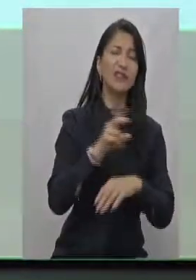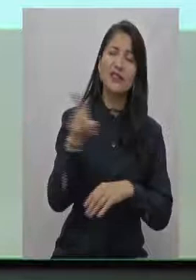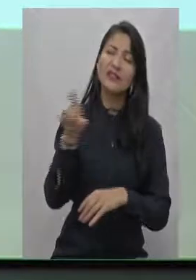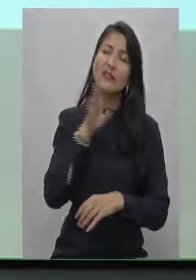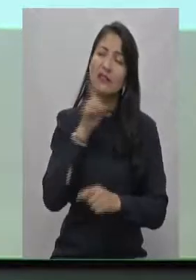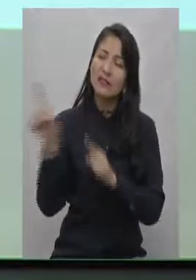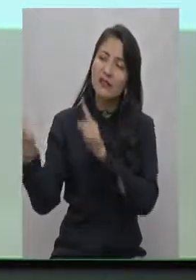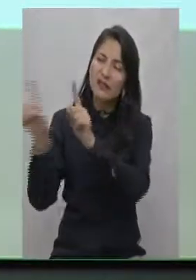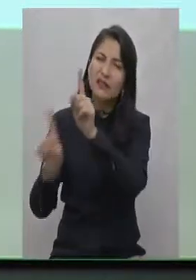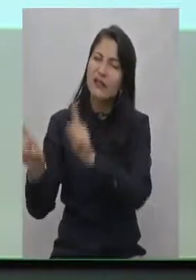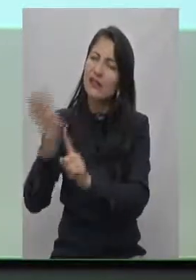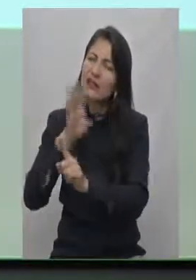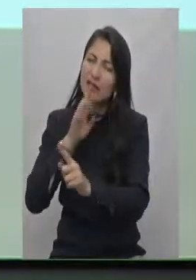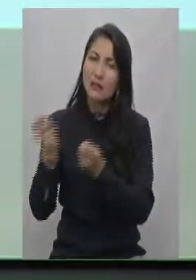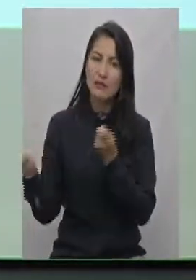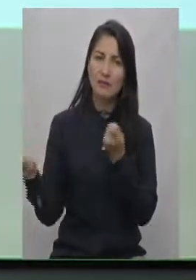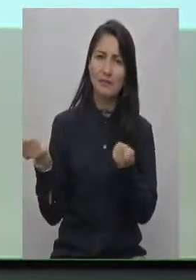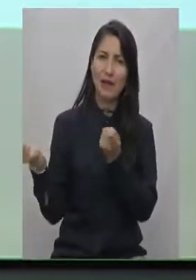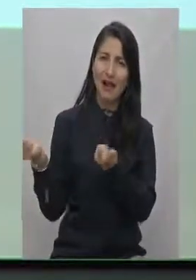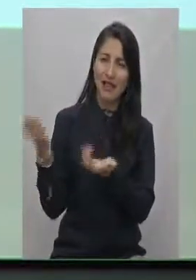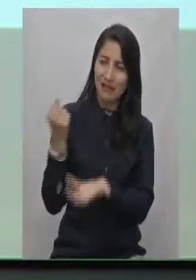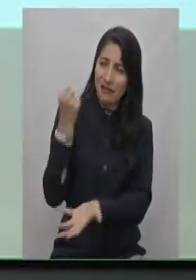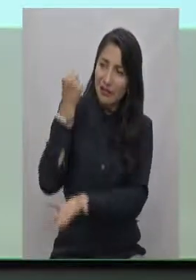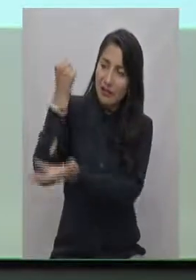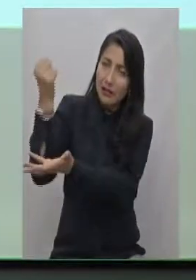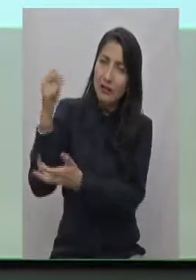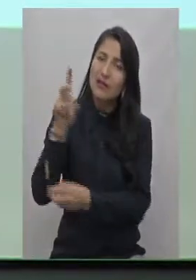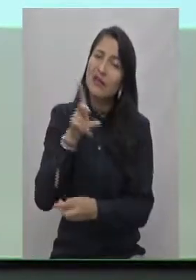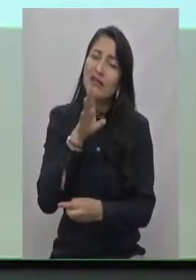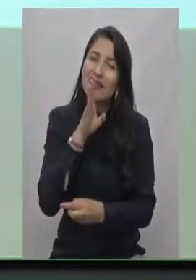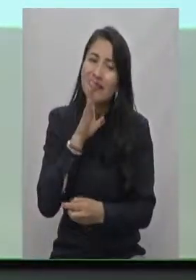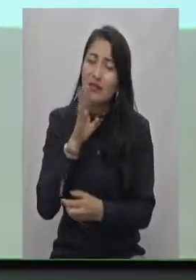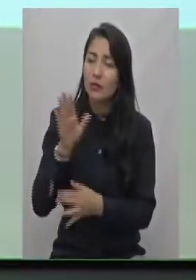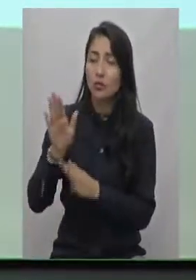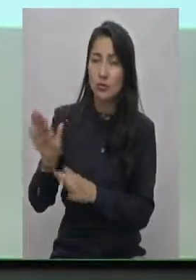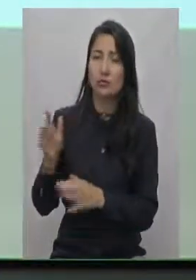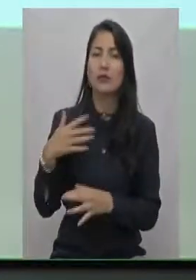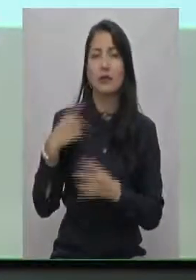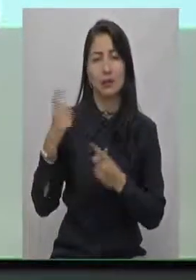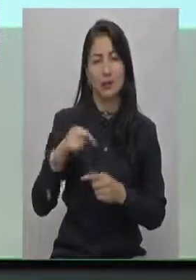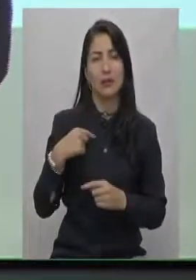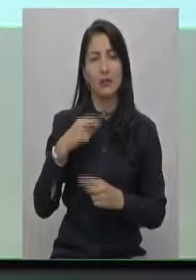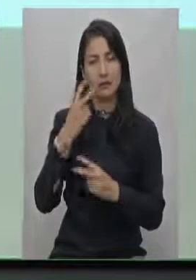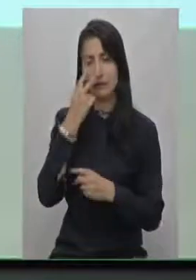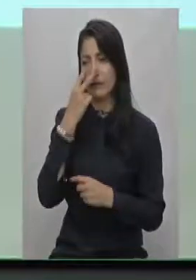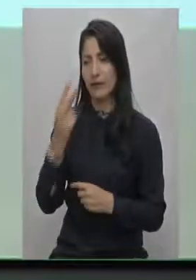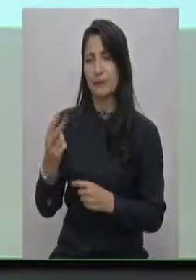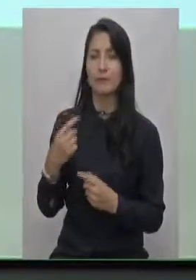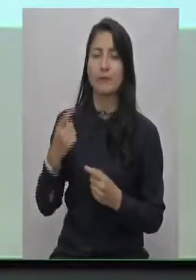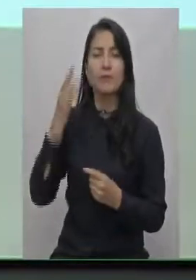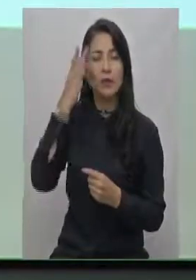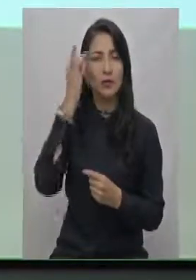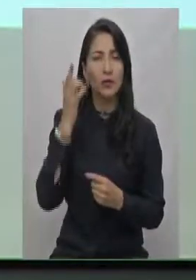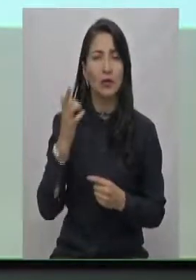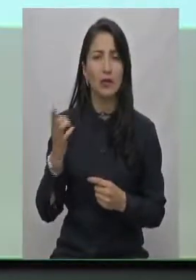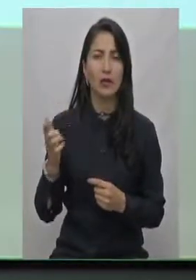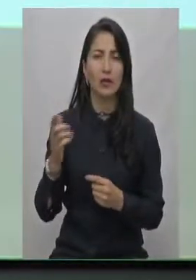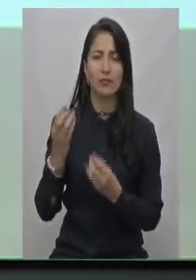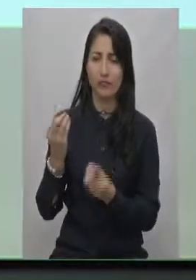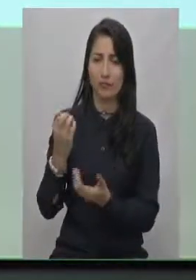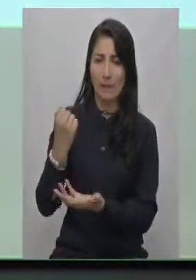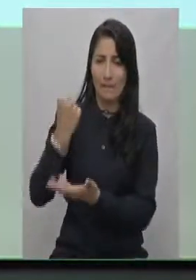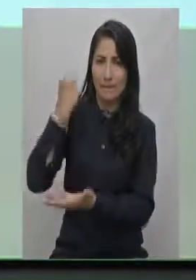manejan estas ayudas y estos presupuestos, y que no se va a limitar a